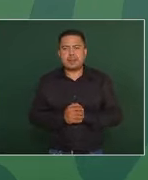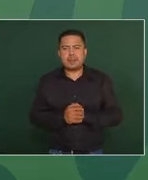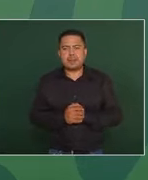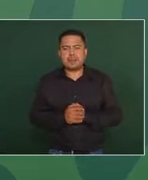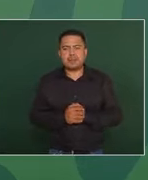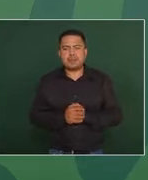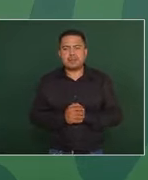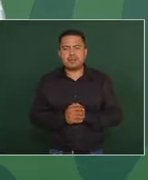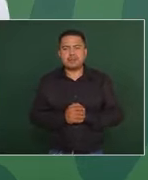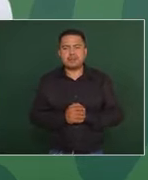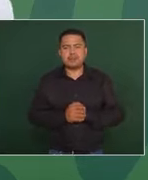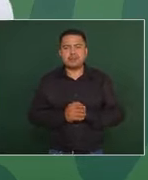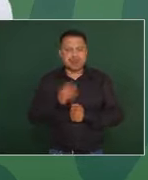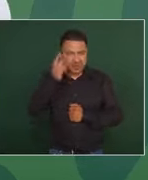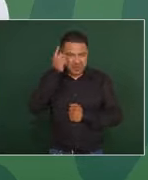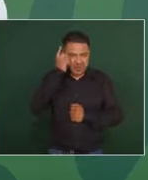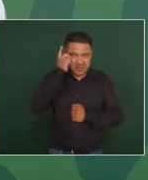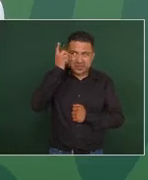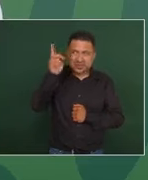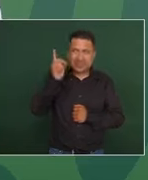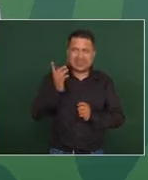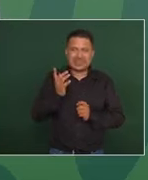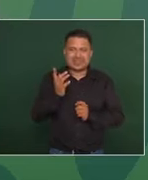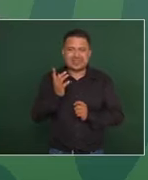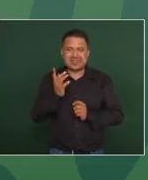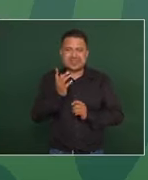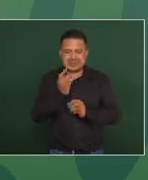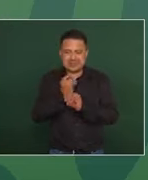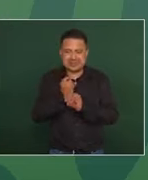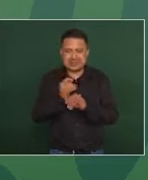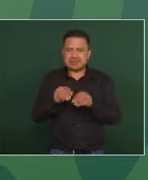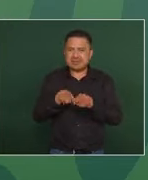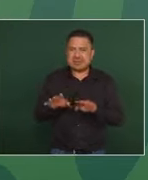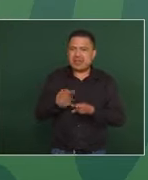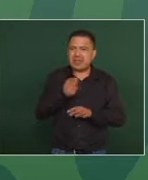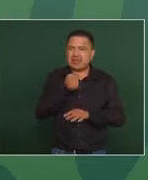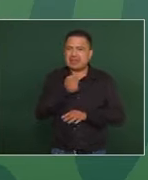los dueños de los medios de manipulación